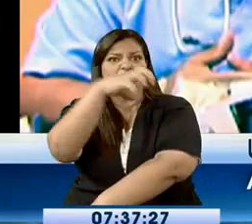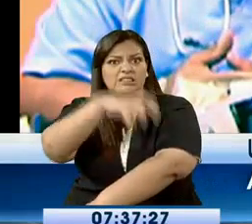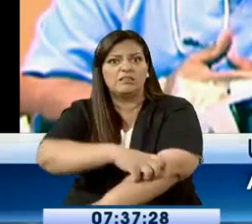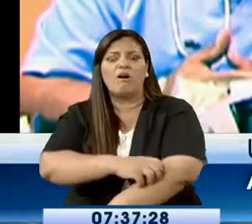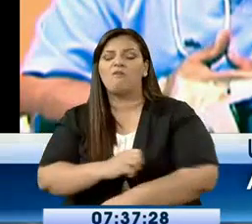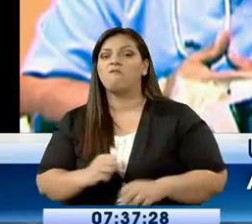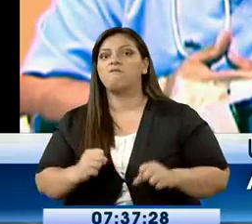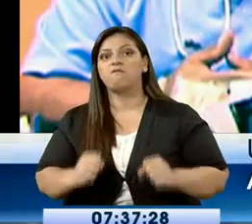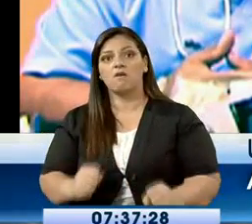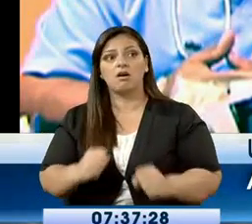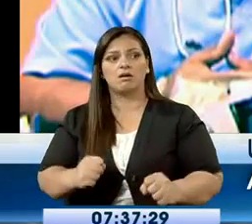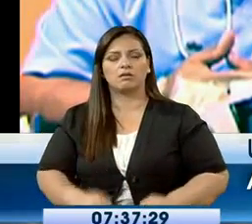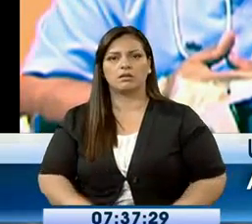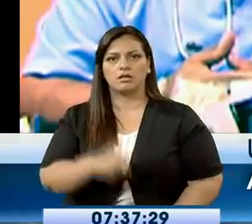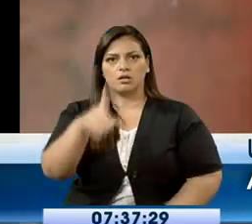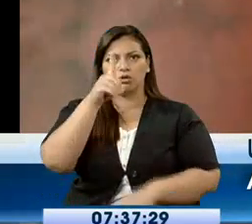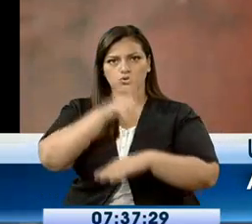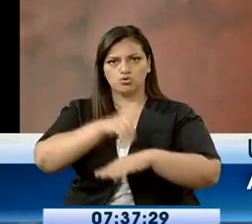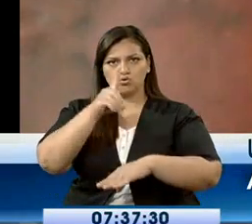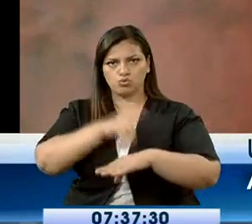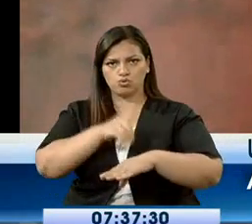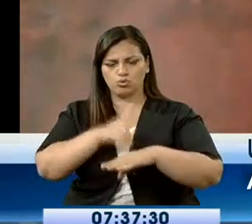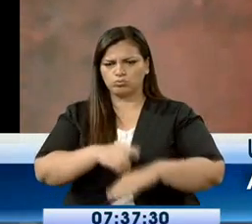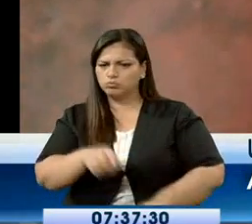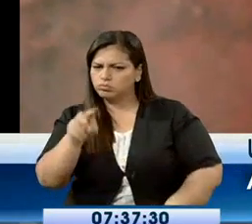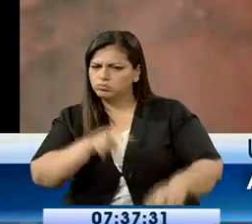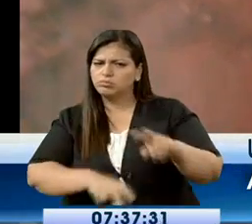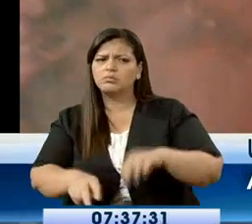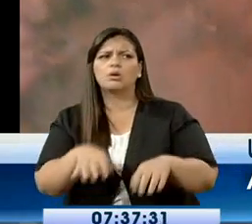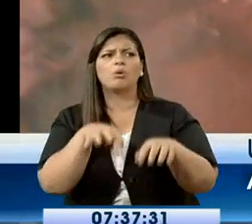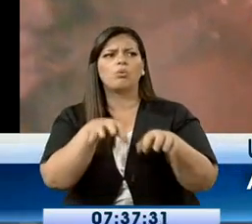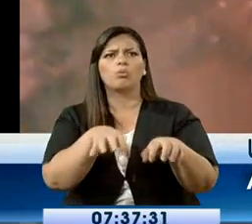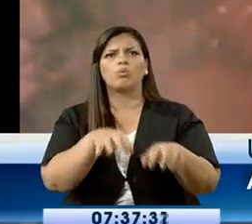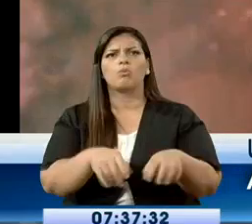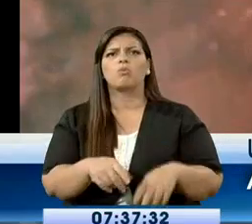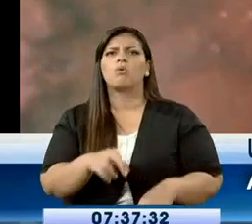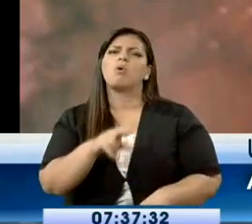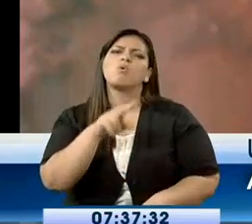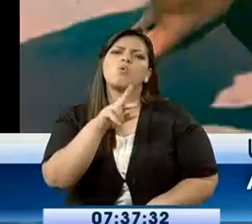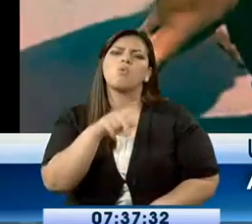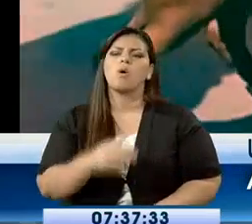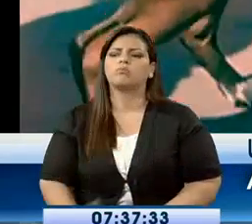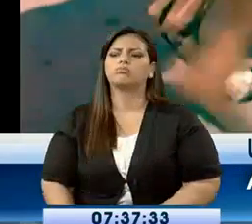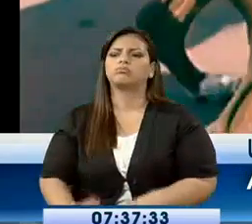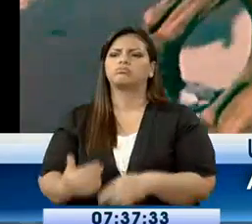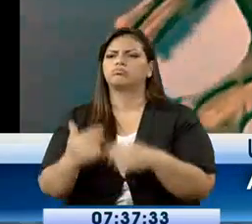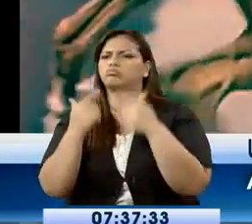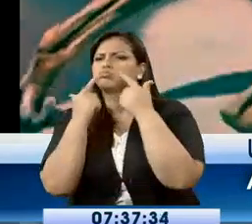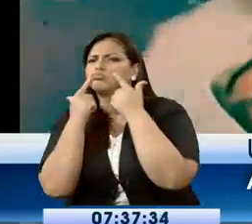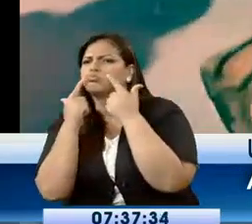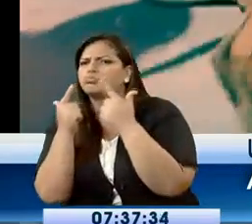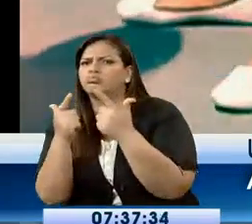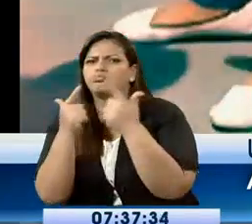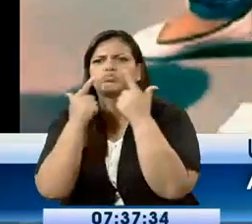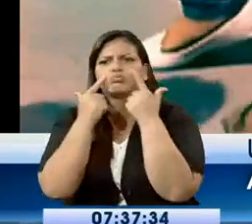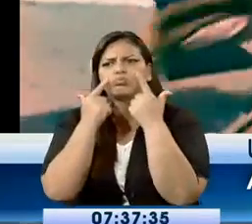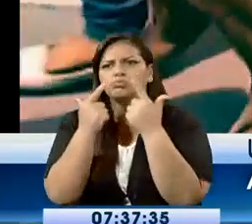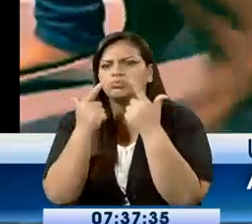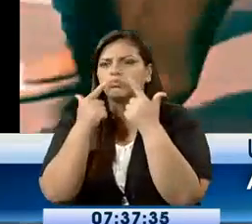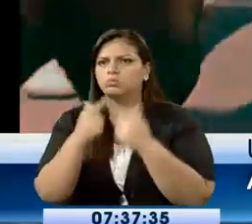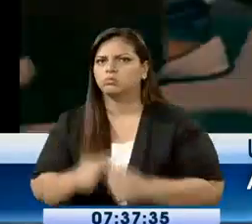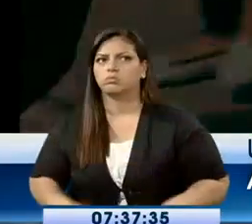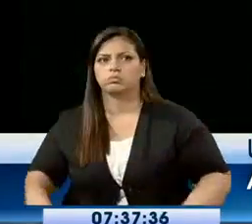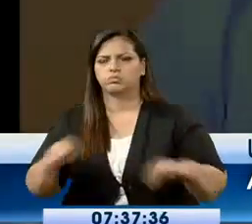como guardianes de la casa o de personas. Por eso tienen que tener las precauciones del caso. Cumplen una función de defensa,